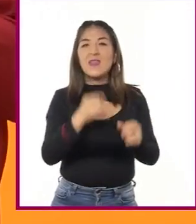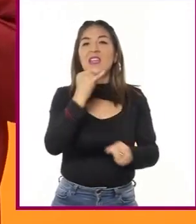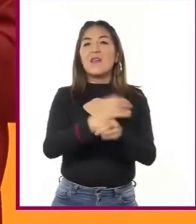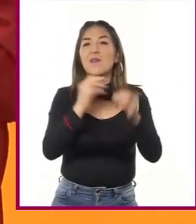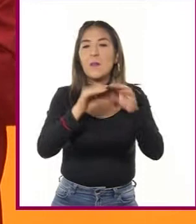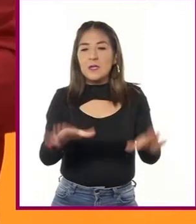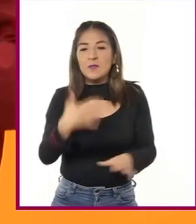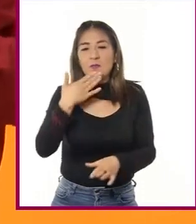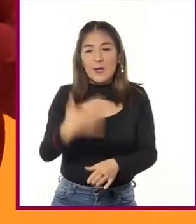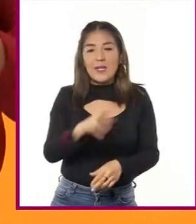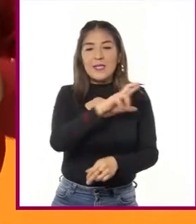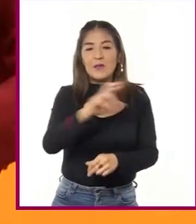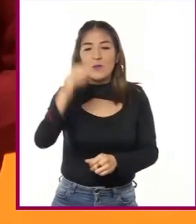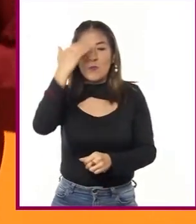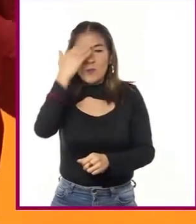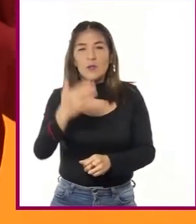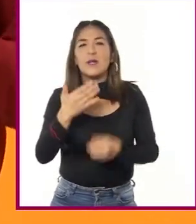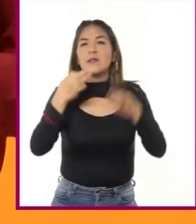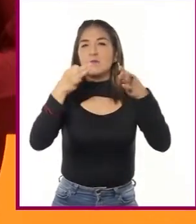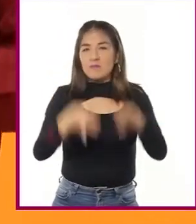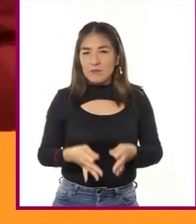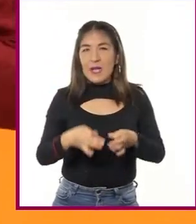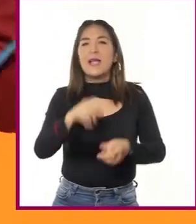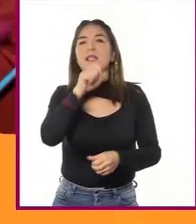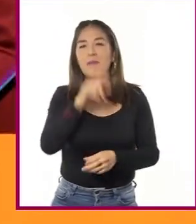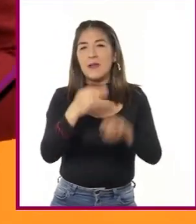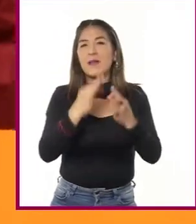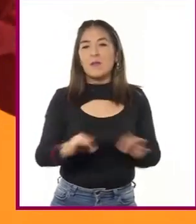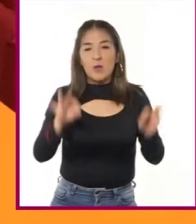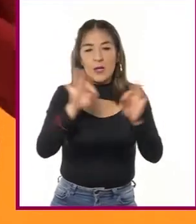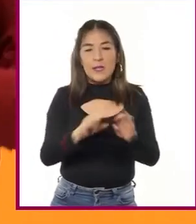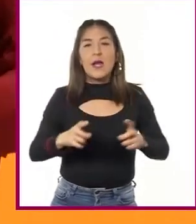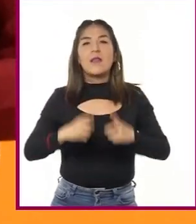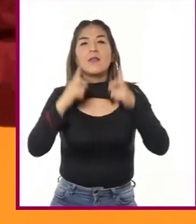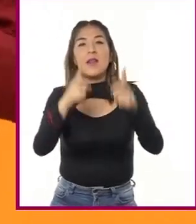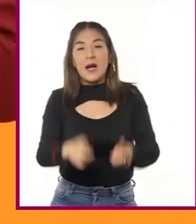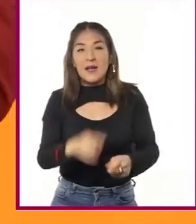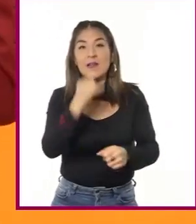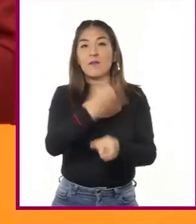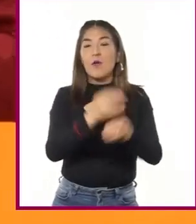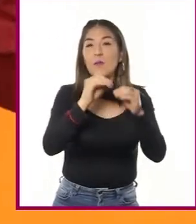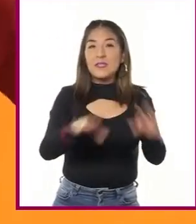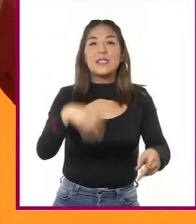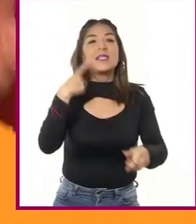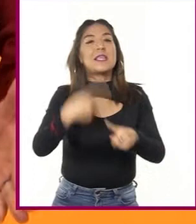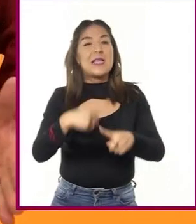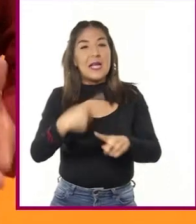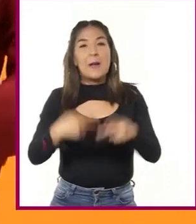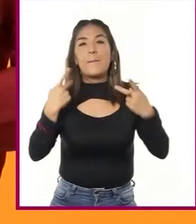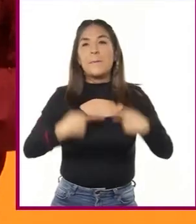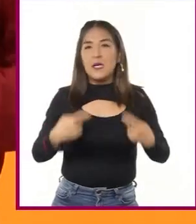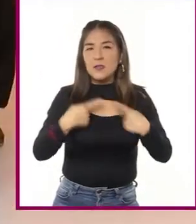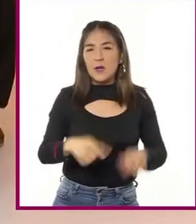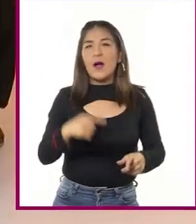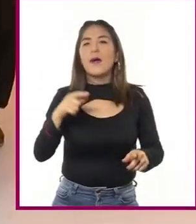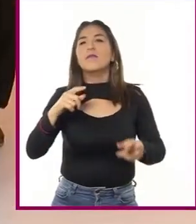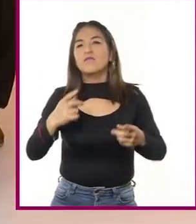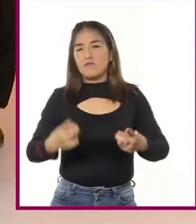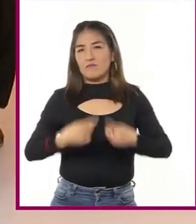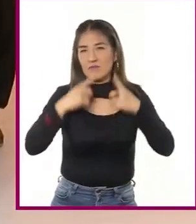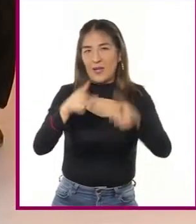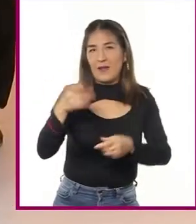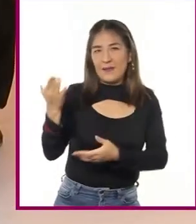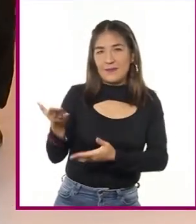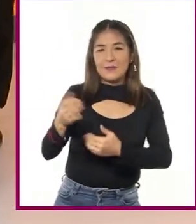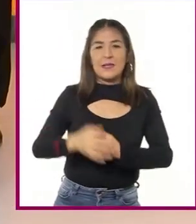reconocidas por su veracidad. De igual forma, es importante dar el crédito a quien o a quienes corresponda.